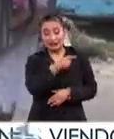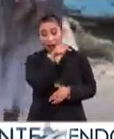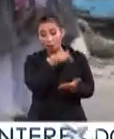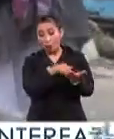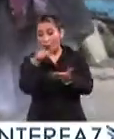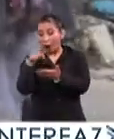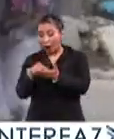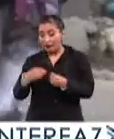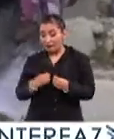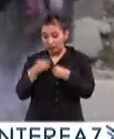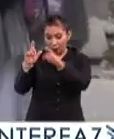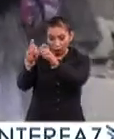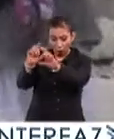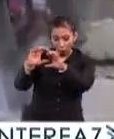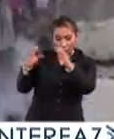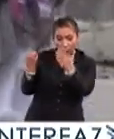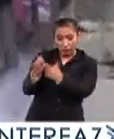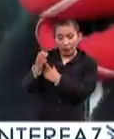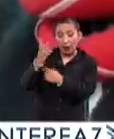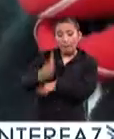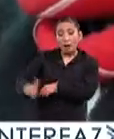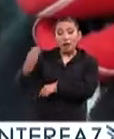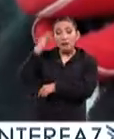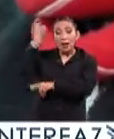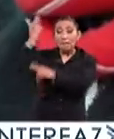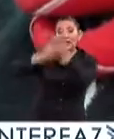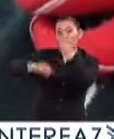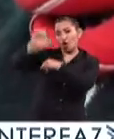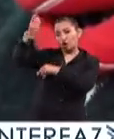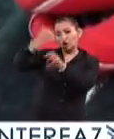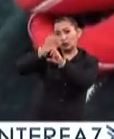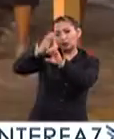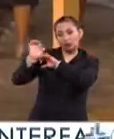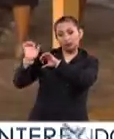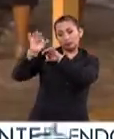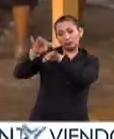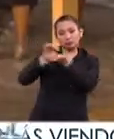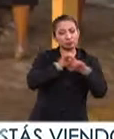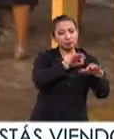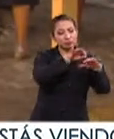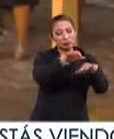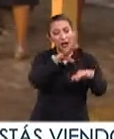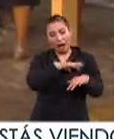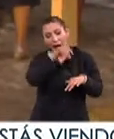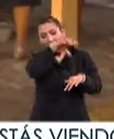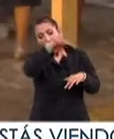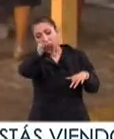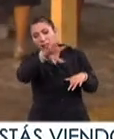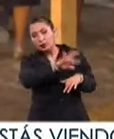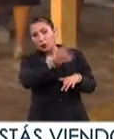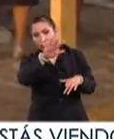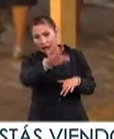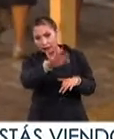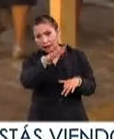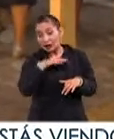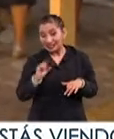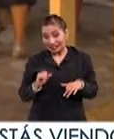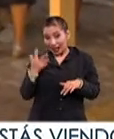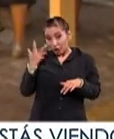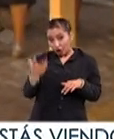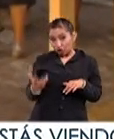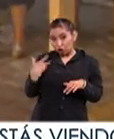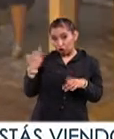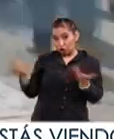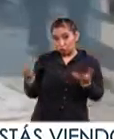territorio habitan comunidades de pueblos indígenas provenientes de otras entidades. Hay presencia de 55 de las